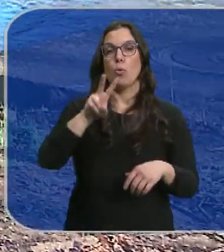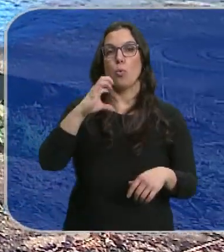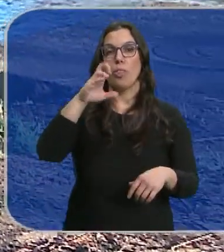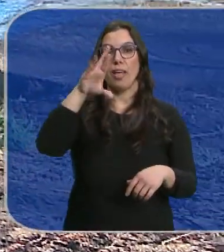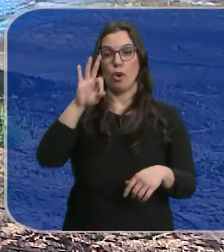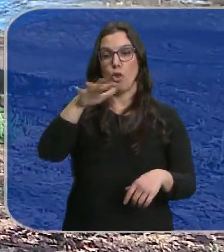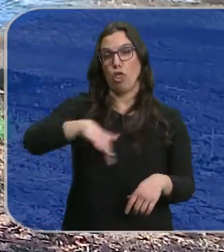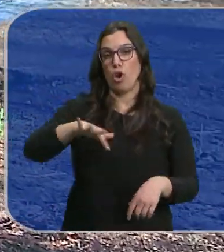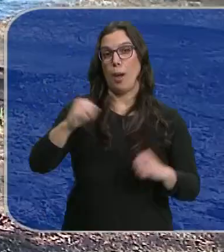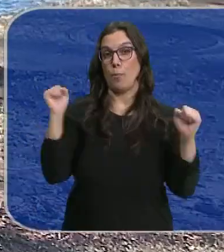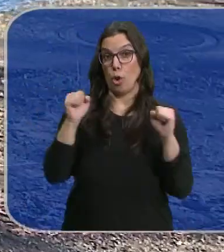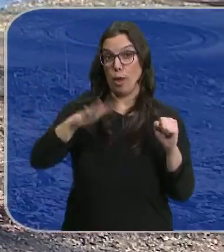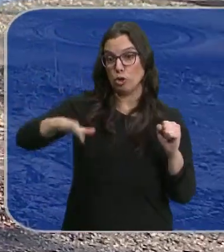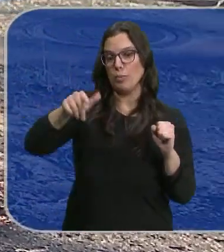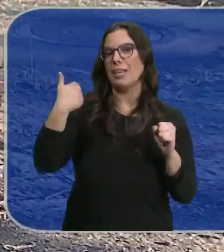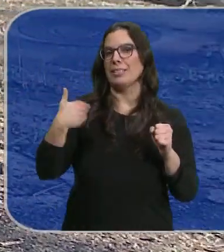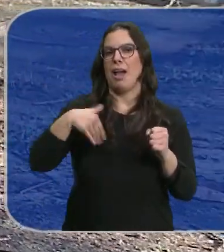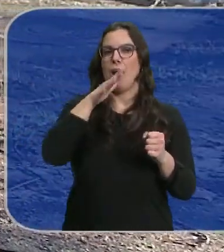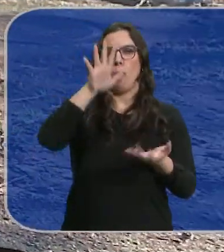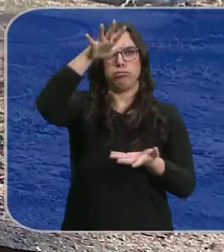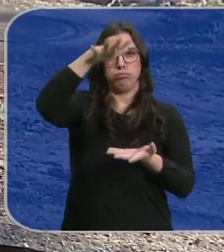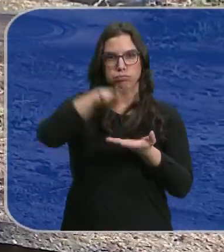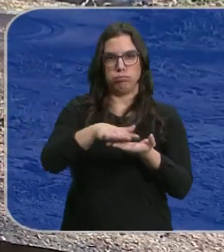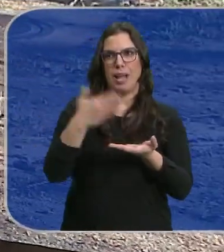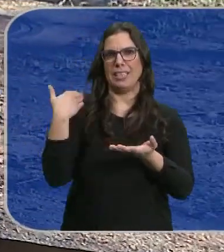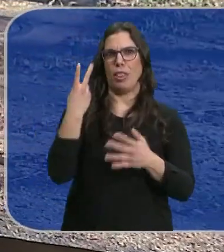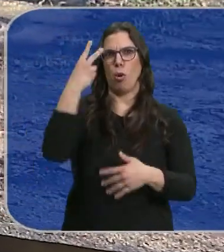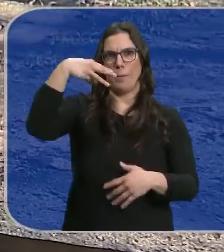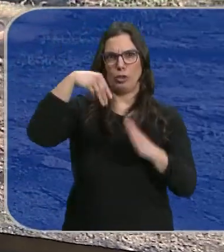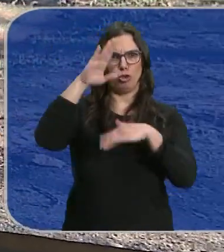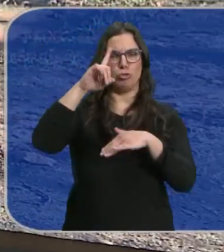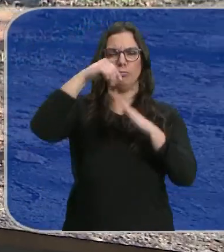a su paso por el Burgo de Osma, el caudal ya ha bajado de los 2 metros